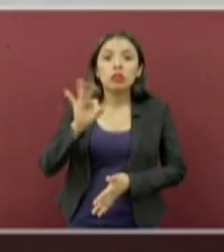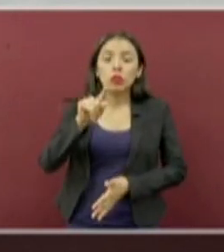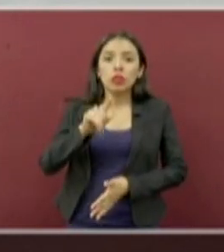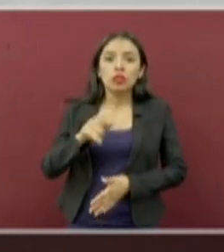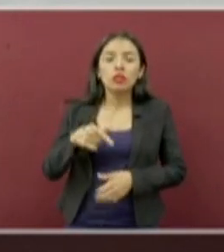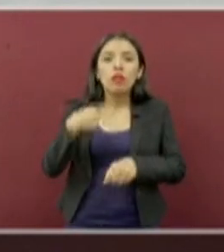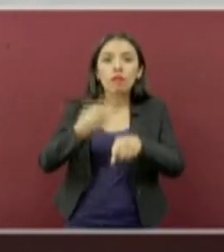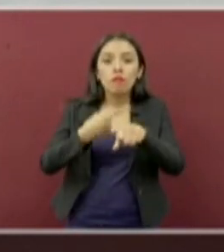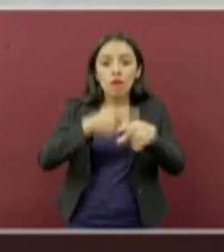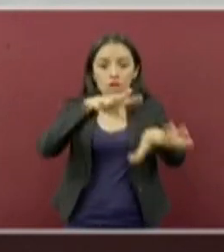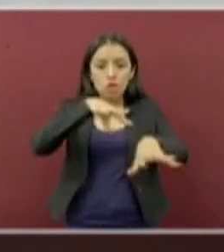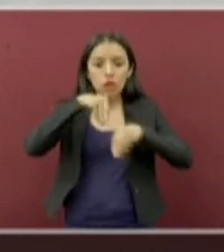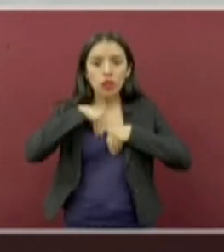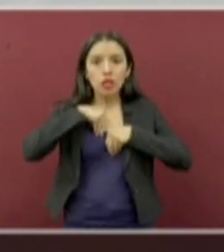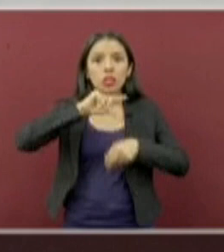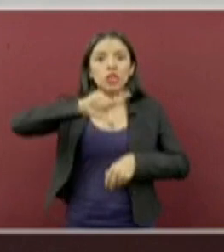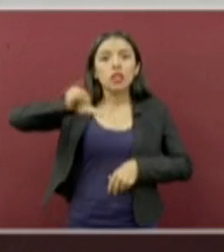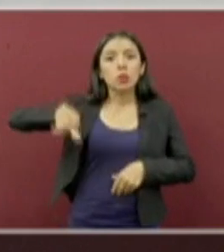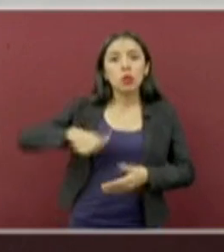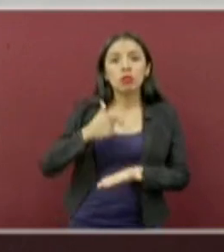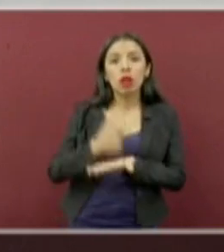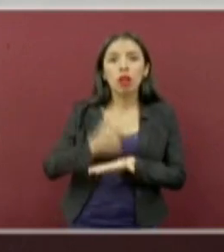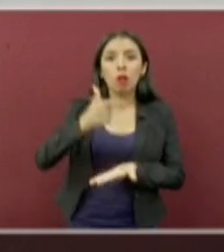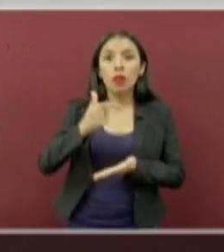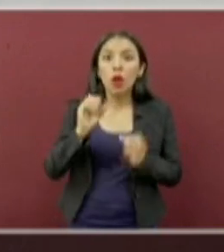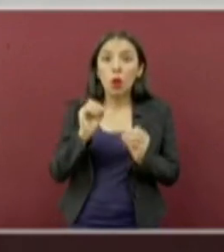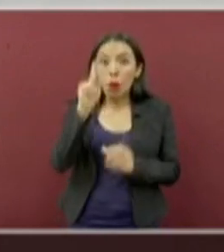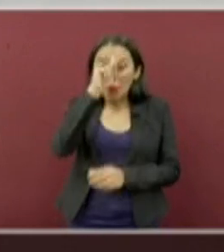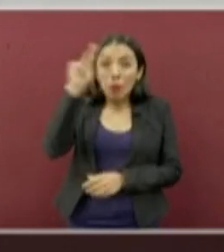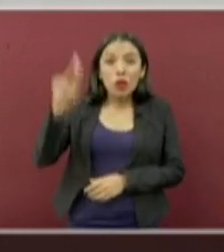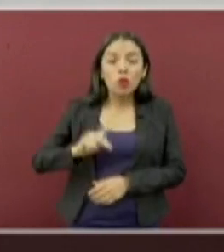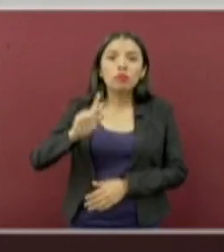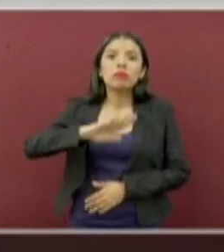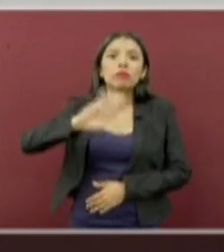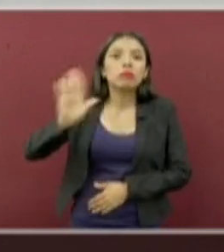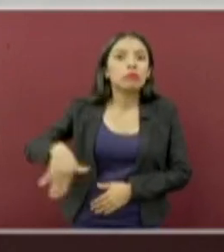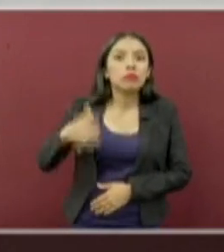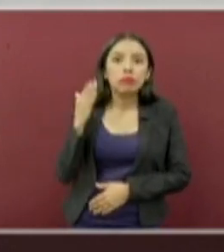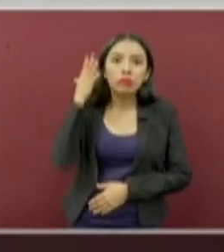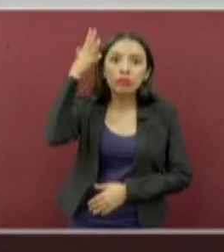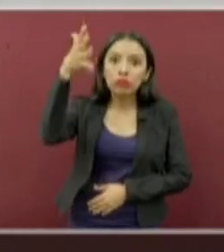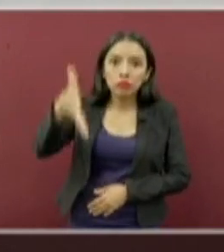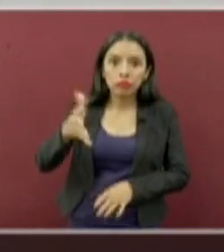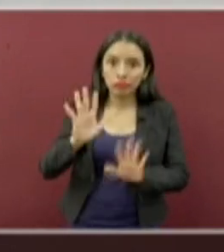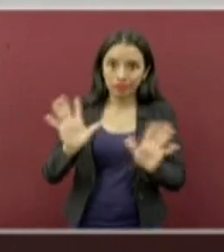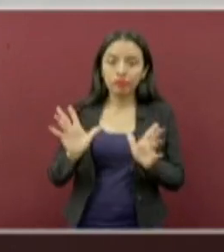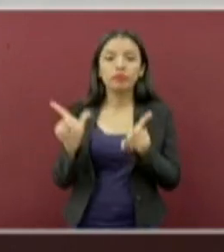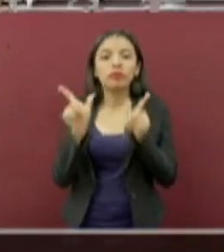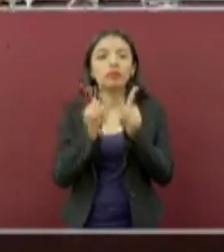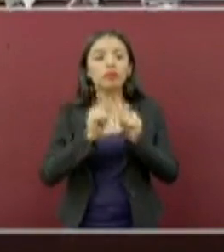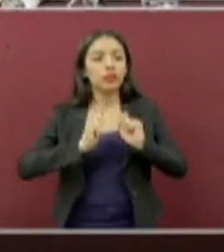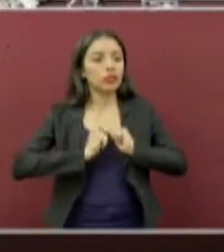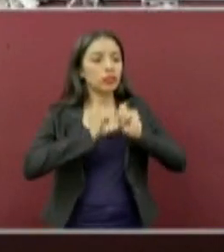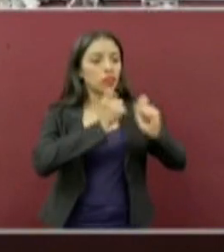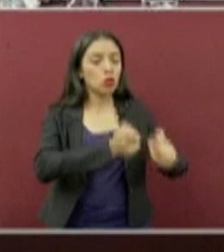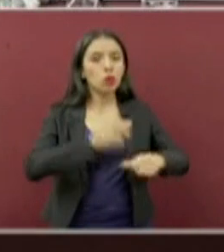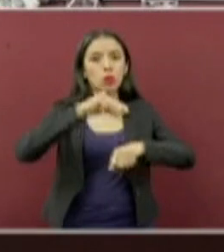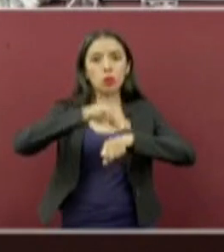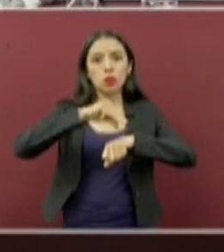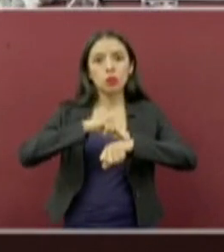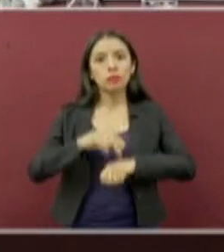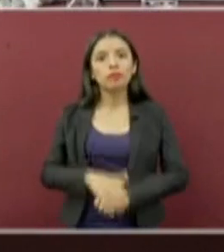incluso tener un desenlace fatal. Por mi parte, es todo, doctor Ramos Alor. Le regreso la voz.